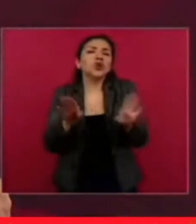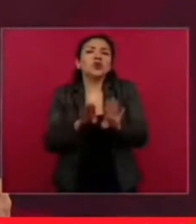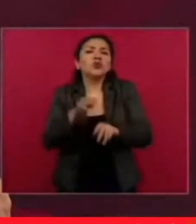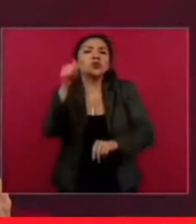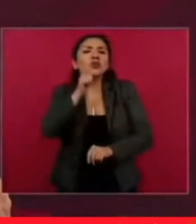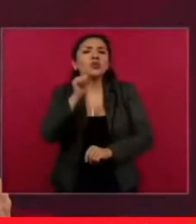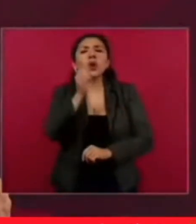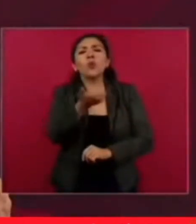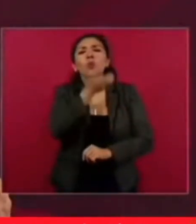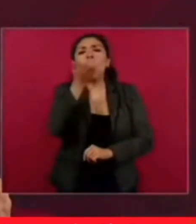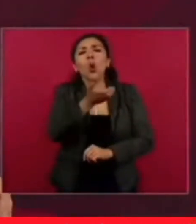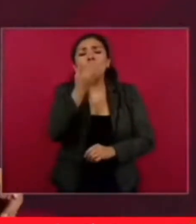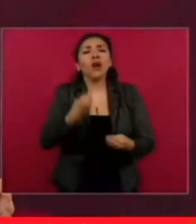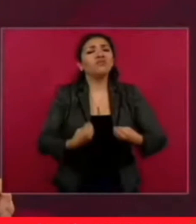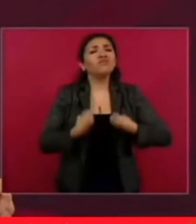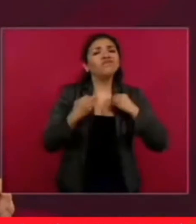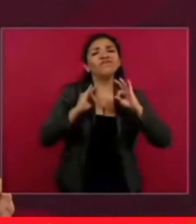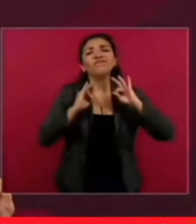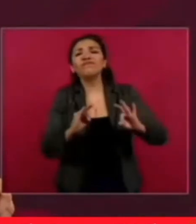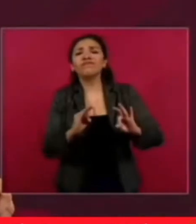a vivir con privilegios,